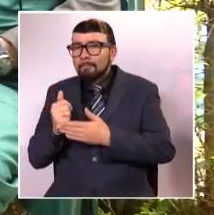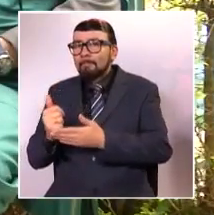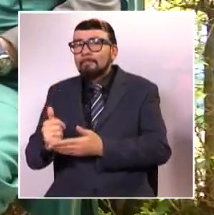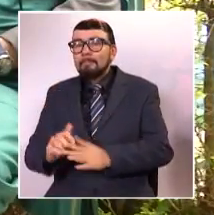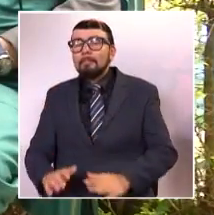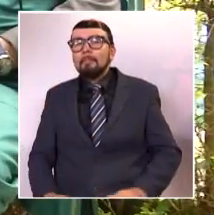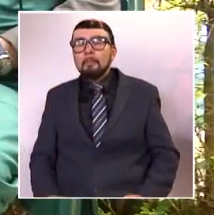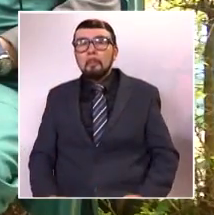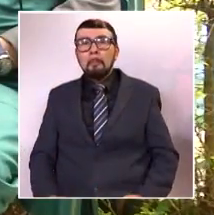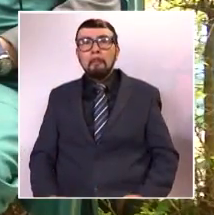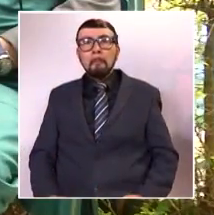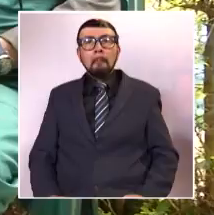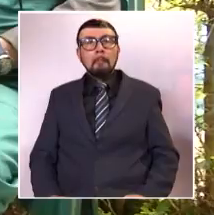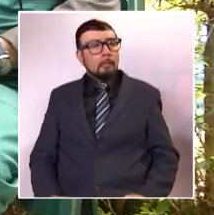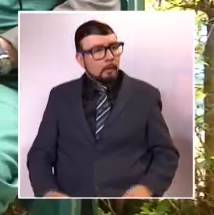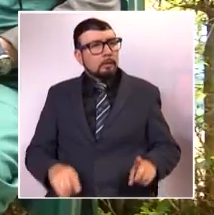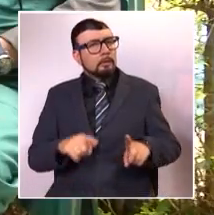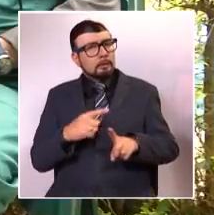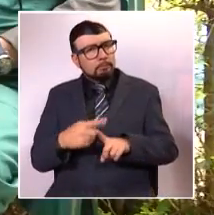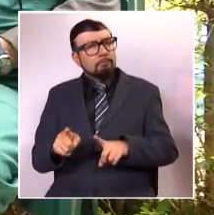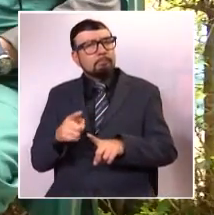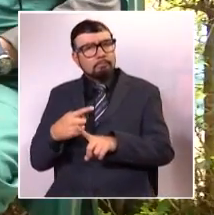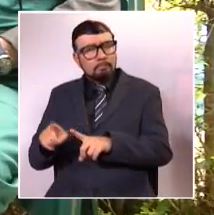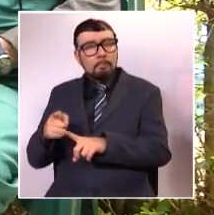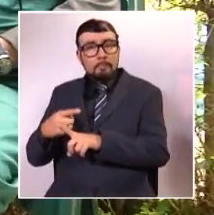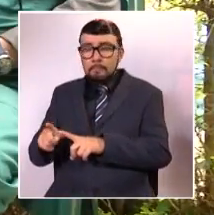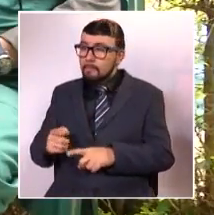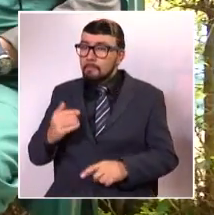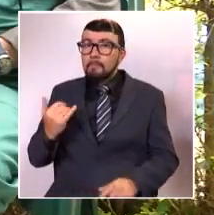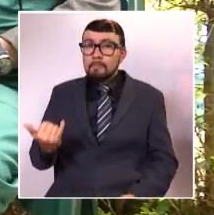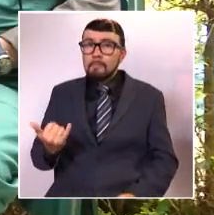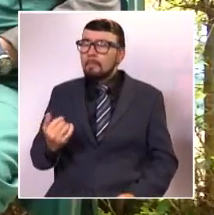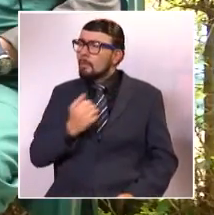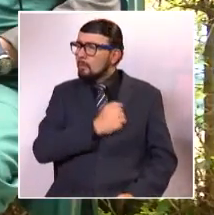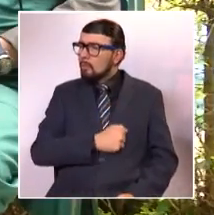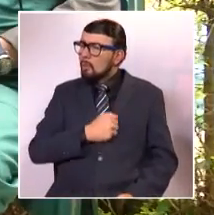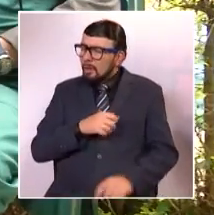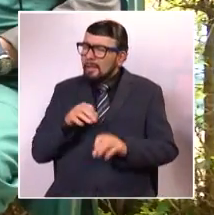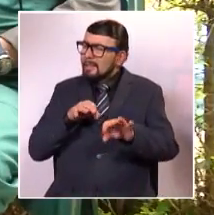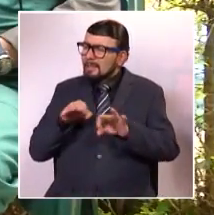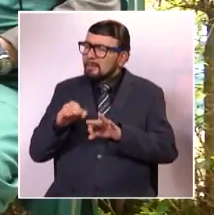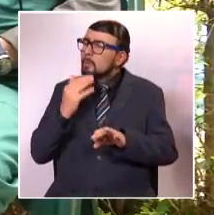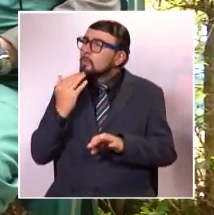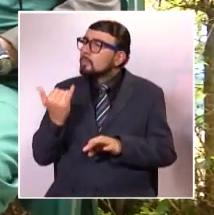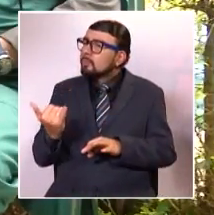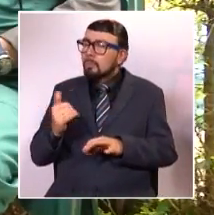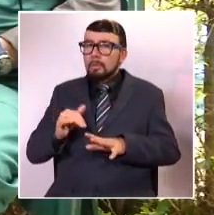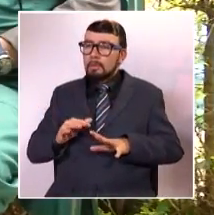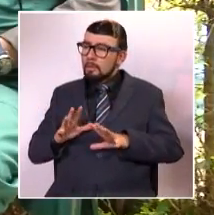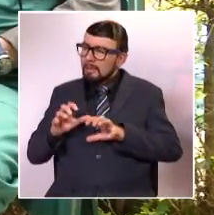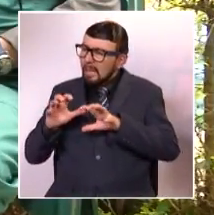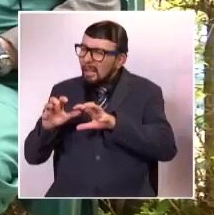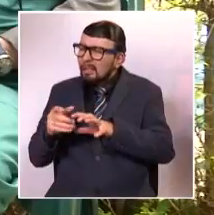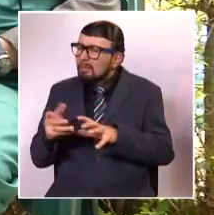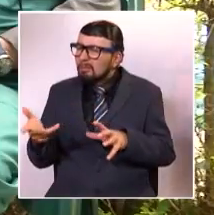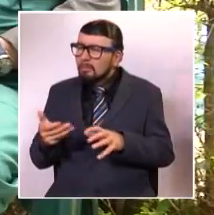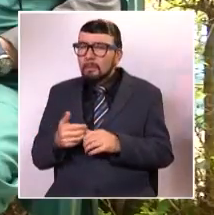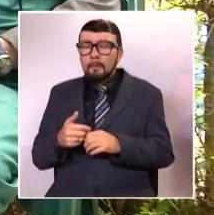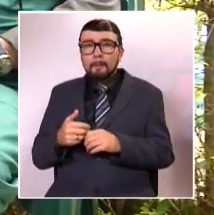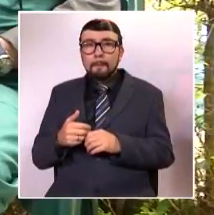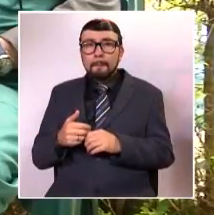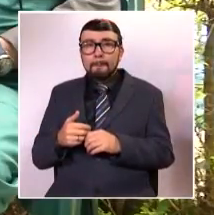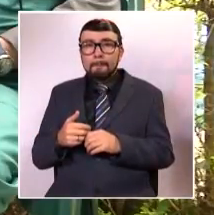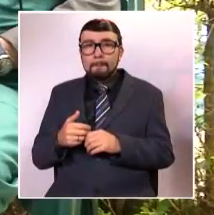en esta clasificación de los tumores, hablemos un poquito de cáncer. El patólogo,